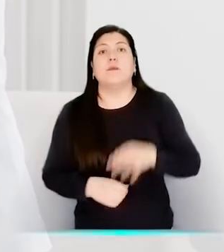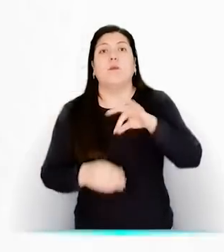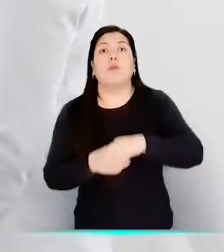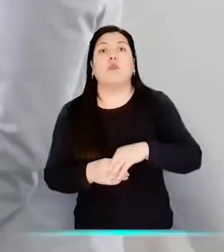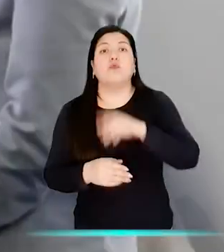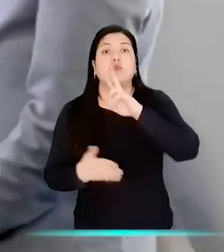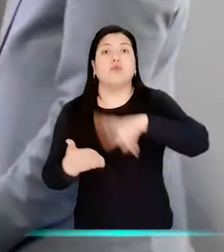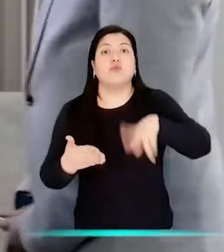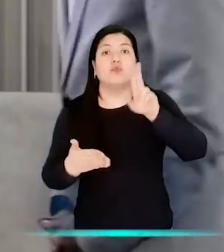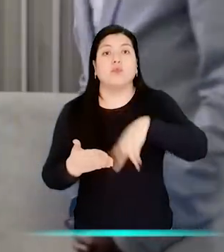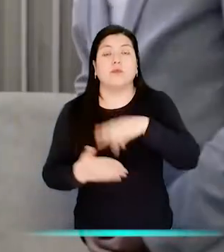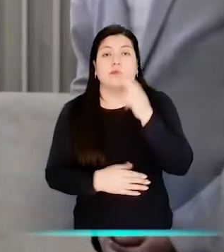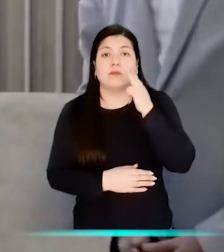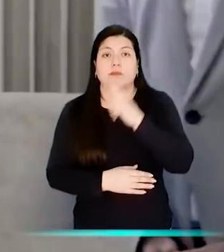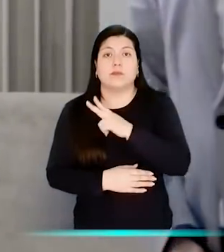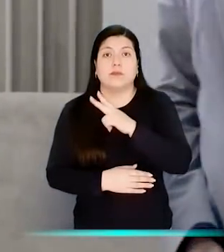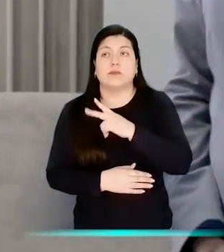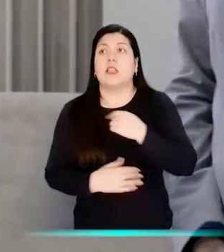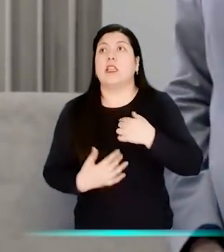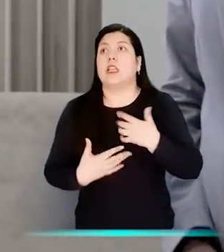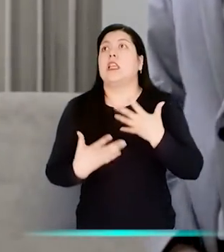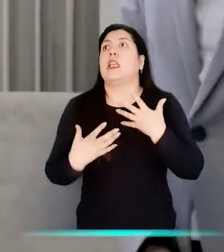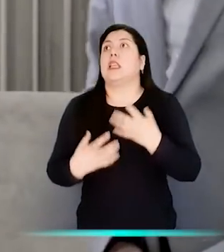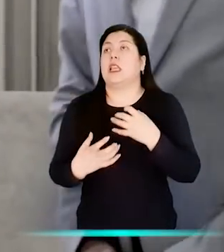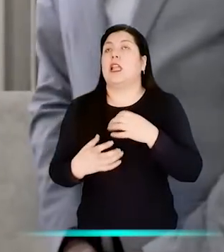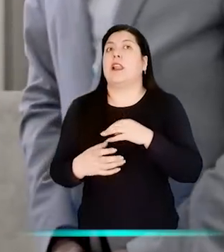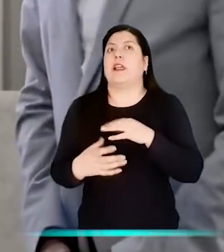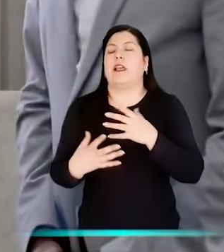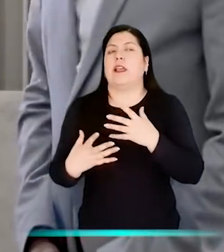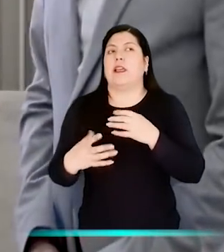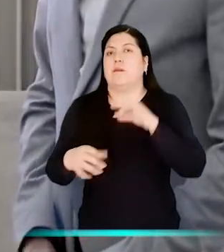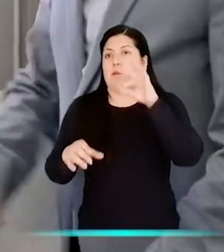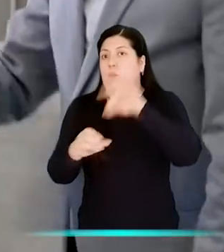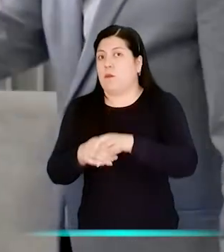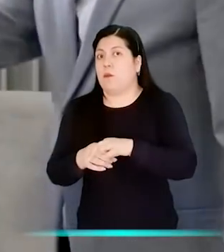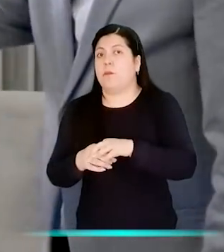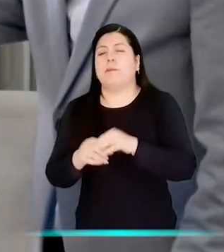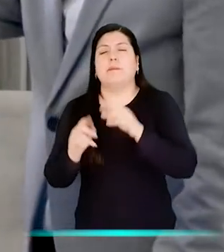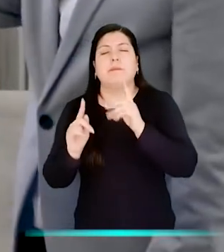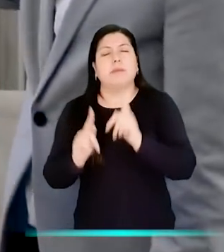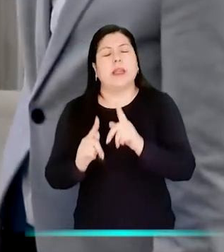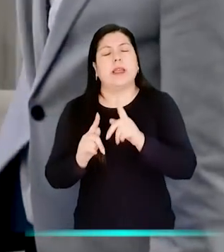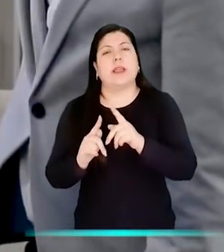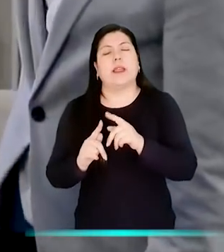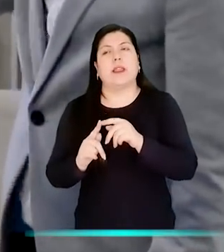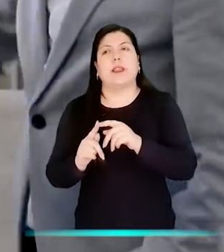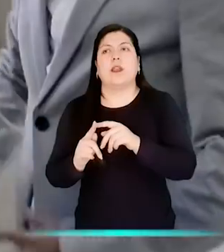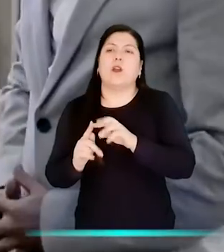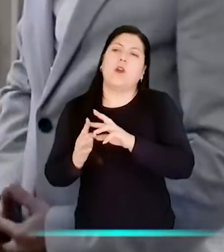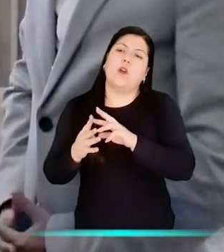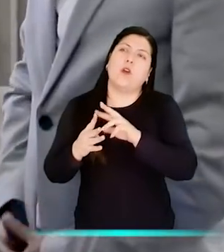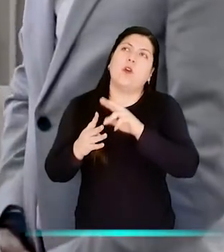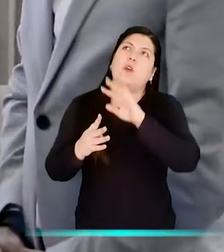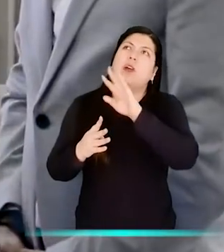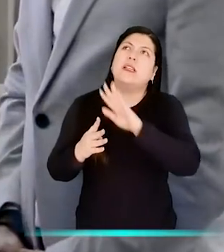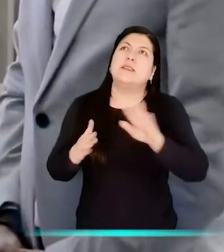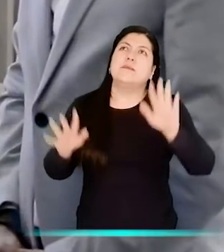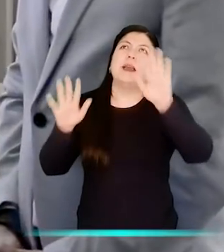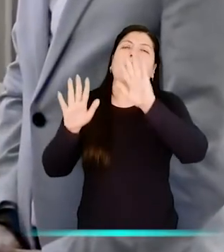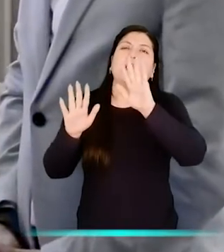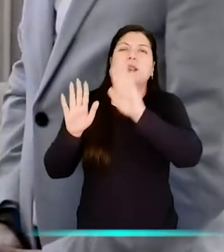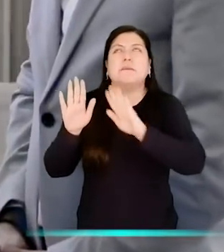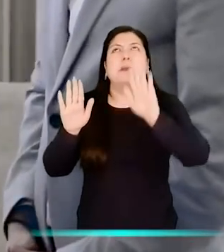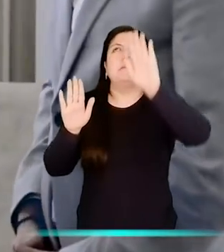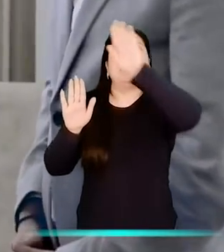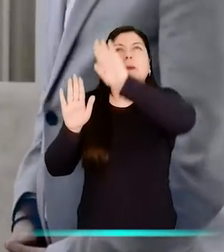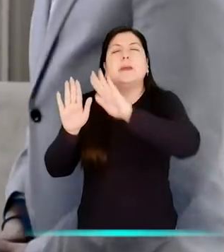correcto. Voto nulo, lo mismo, la intención del elector casi que enfocada en más de una zona